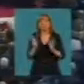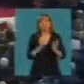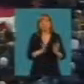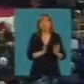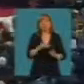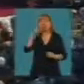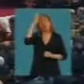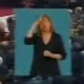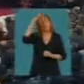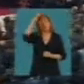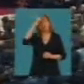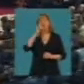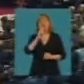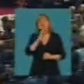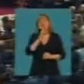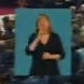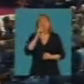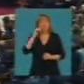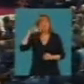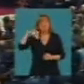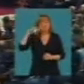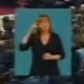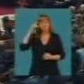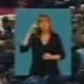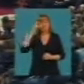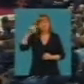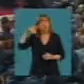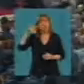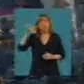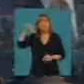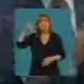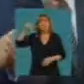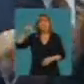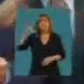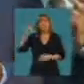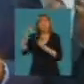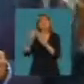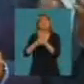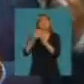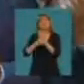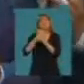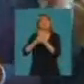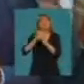Embajador Héctor Marcos Timerman, Ministro de Relaciones Exteriores y Culto.